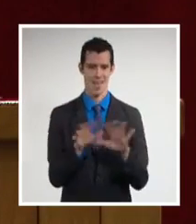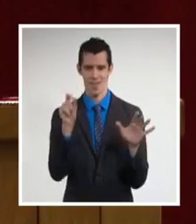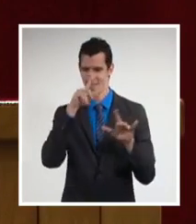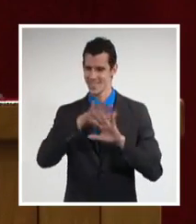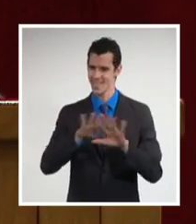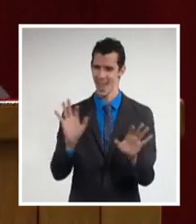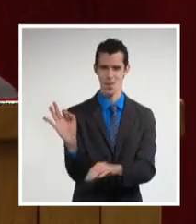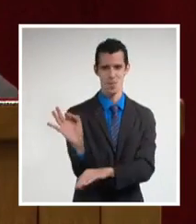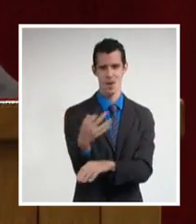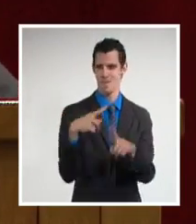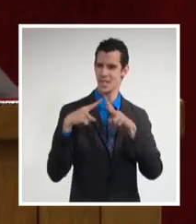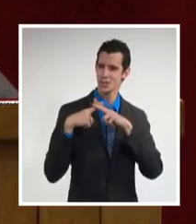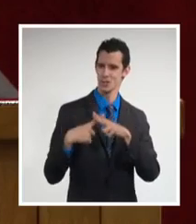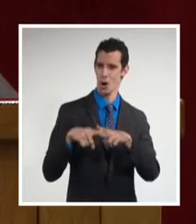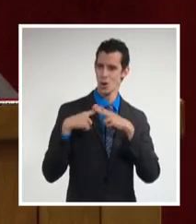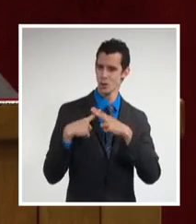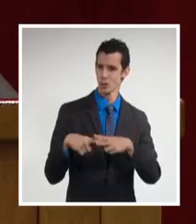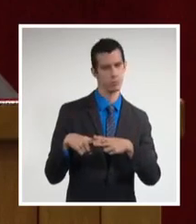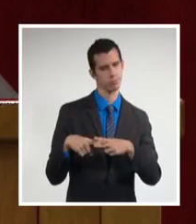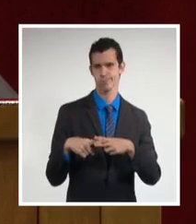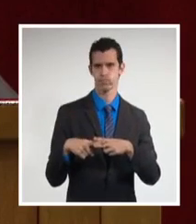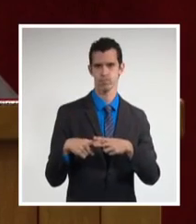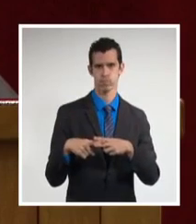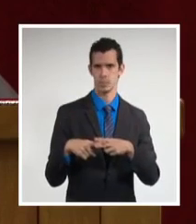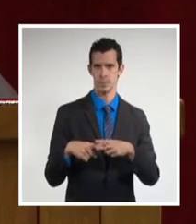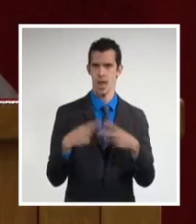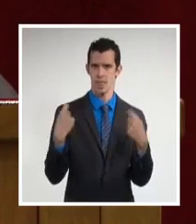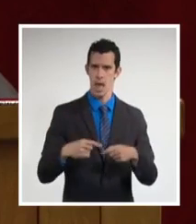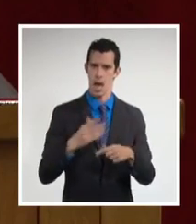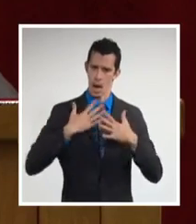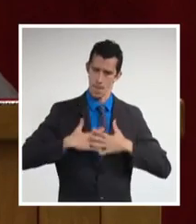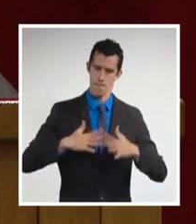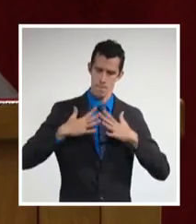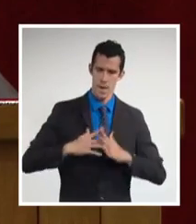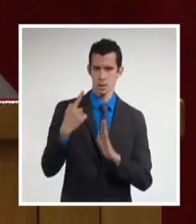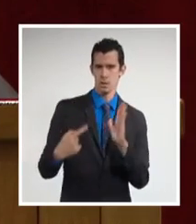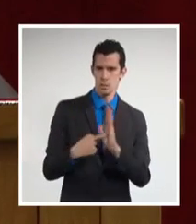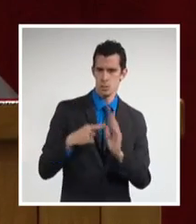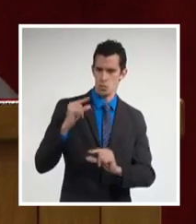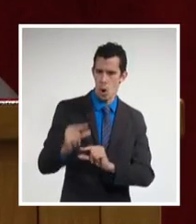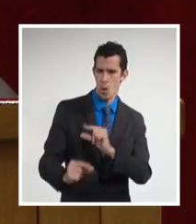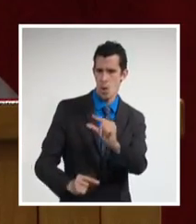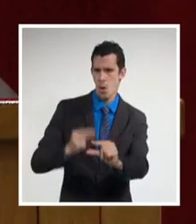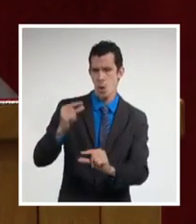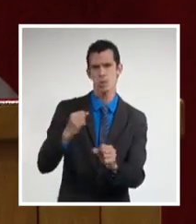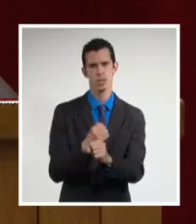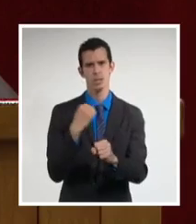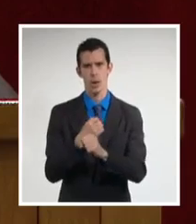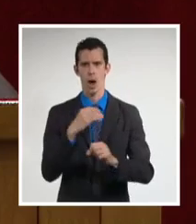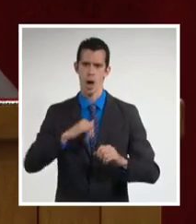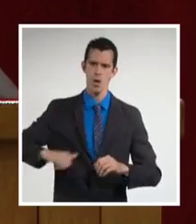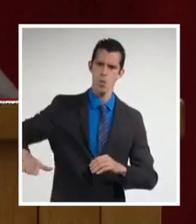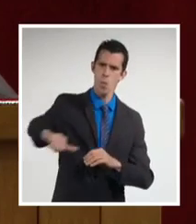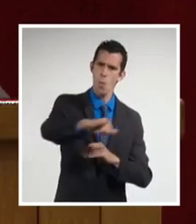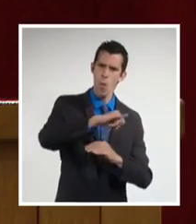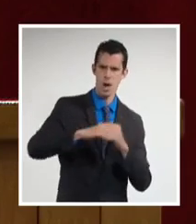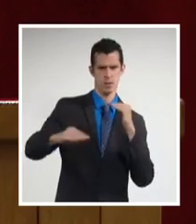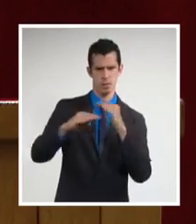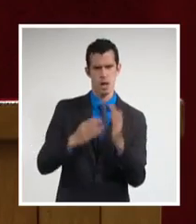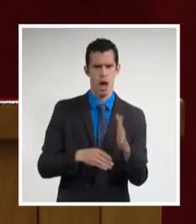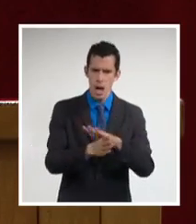la senda del crecimiento económico para el desarrollo y se continuará avanzando con equidad y justicia social en